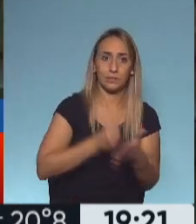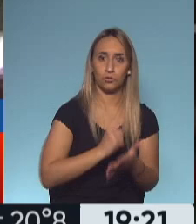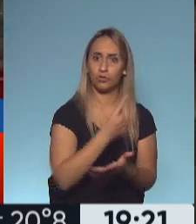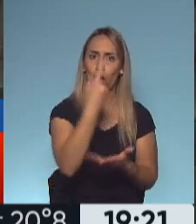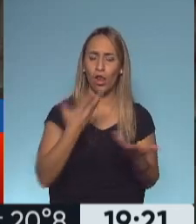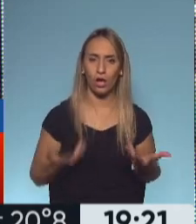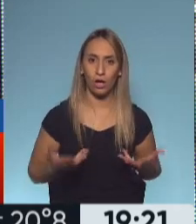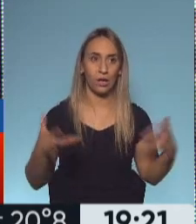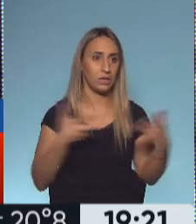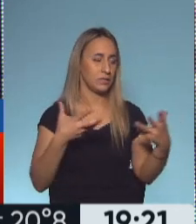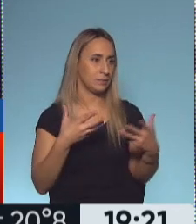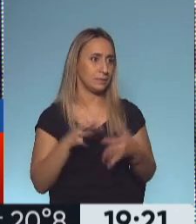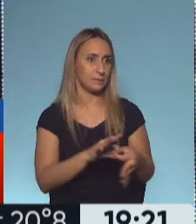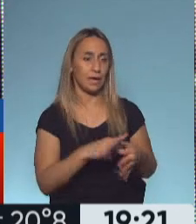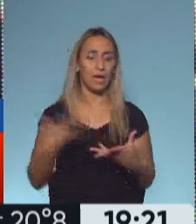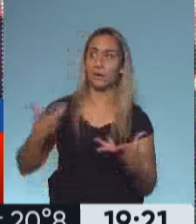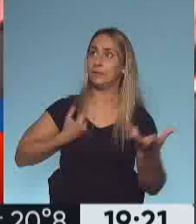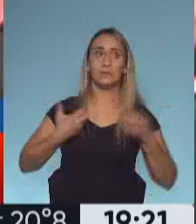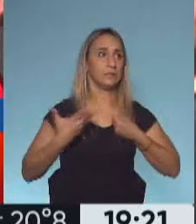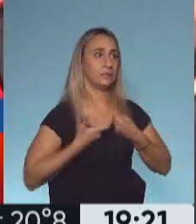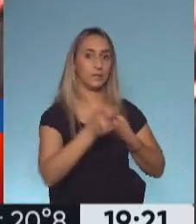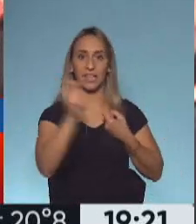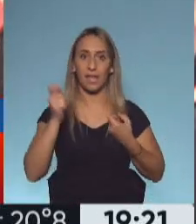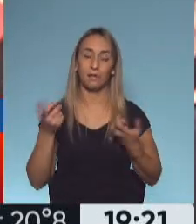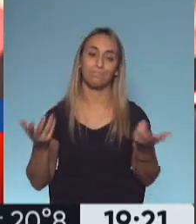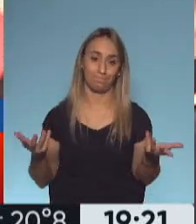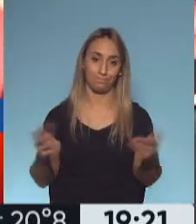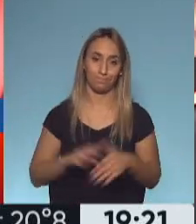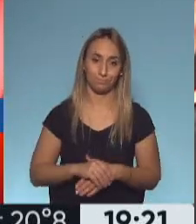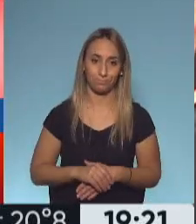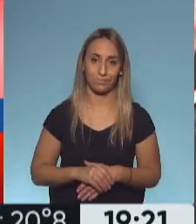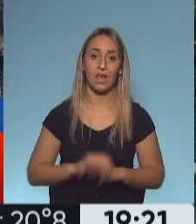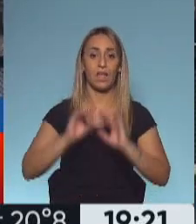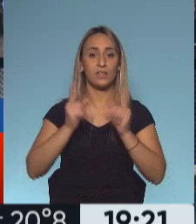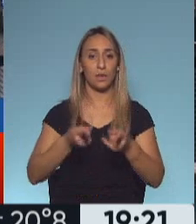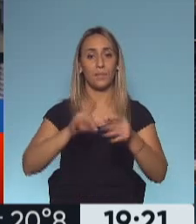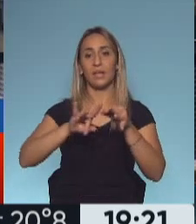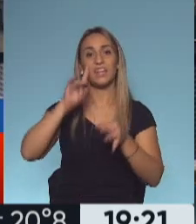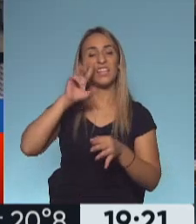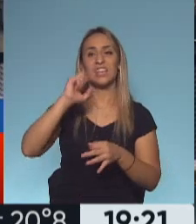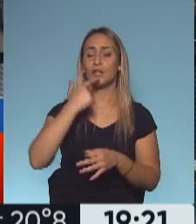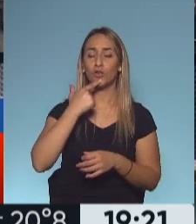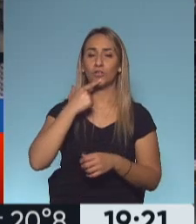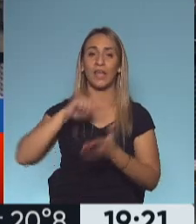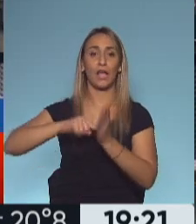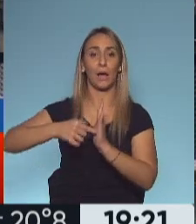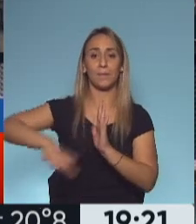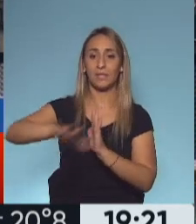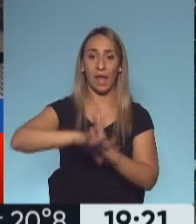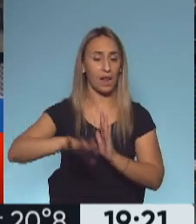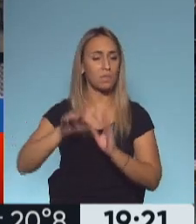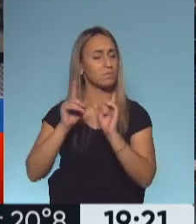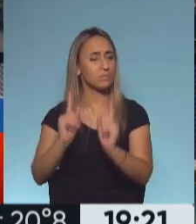de dónde puede venir la ayuda. Fernán Quirós, ministro de Salud de la Ciudad de Buenos Aires. Fernán Quirós, porque reiteran en la Ciudad de Buenos Aires, también comparten